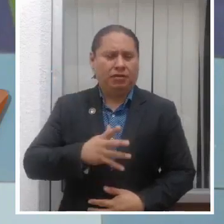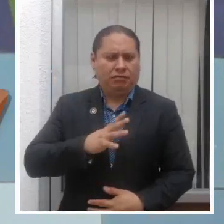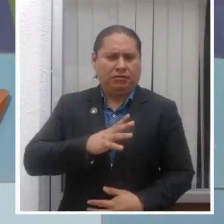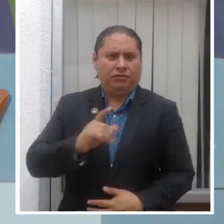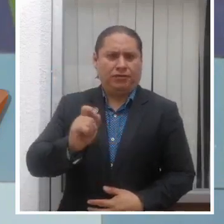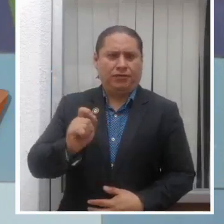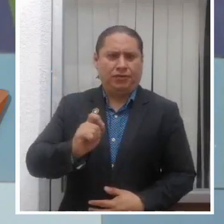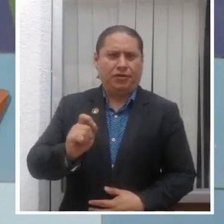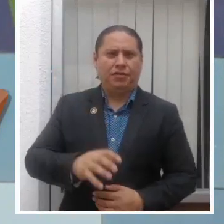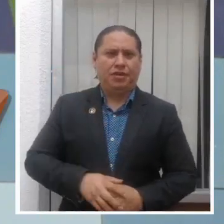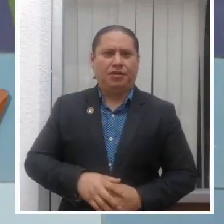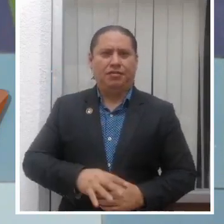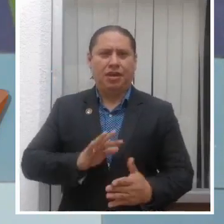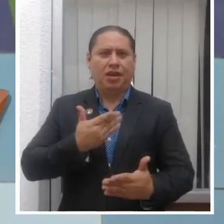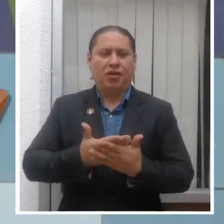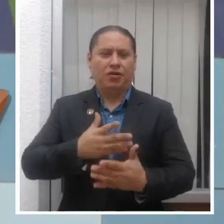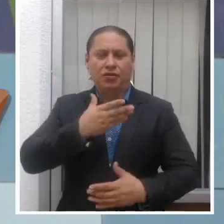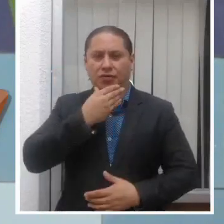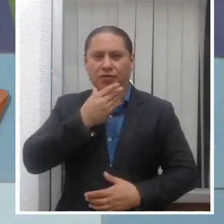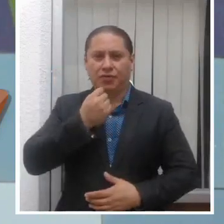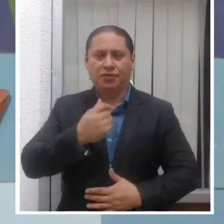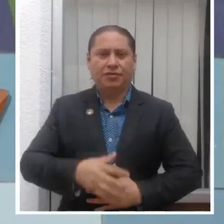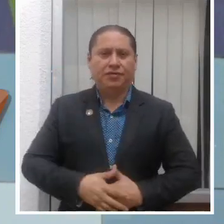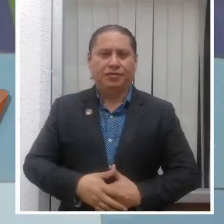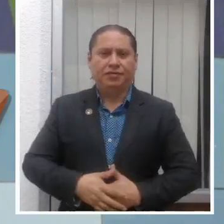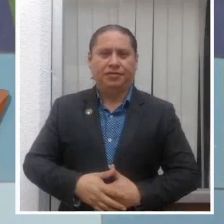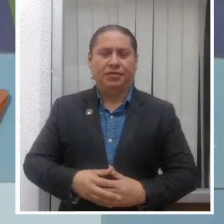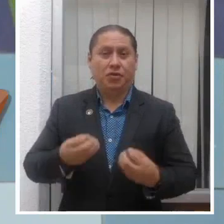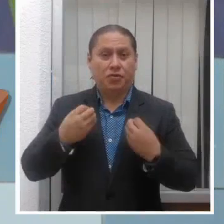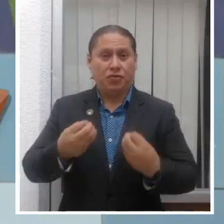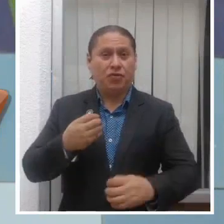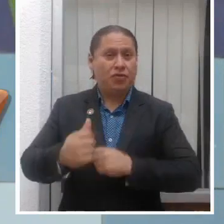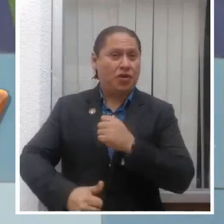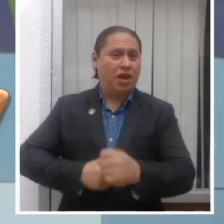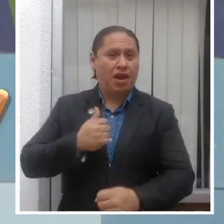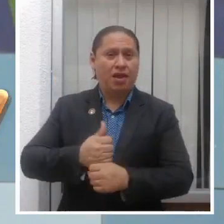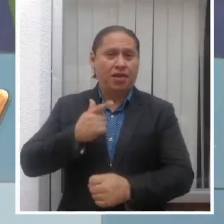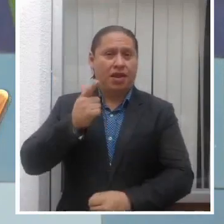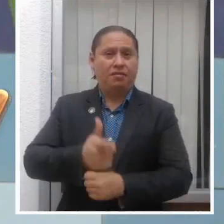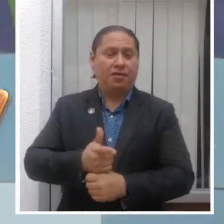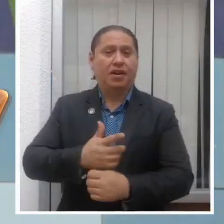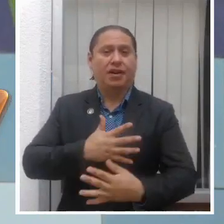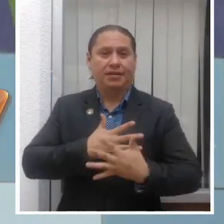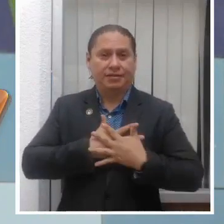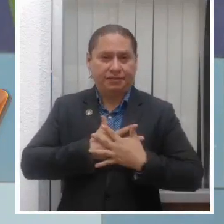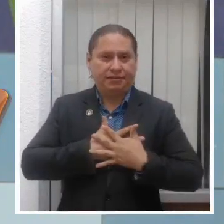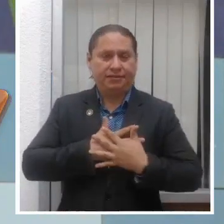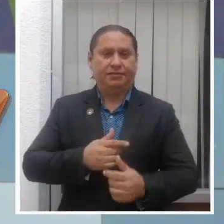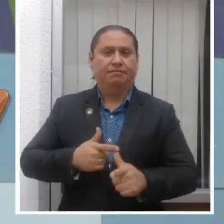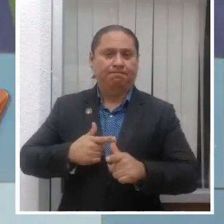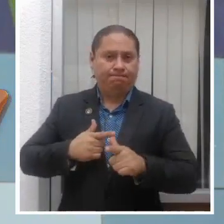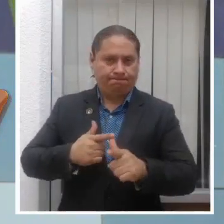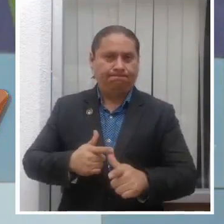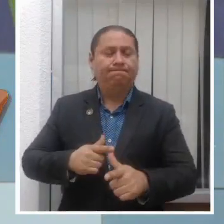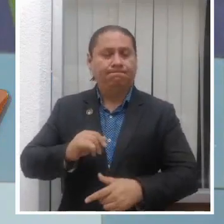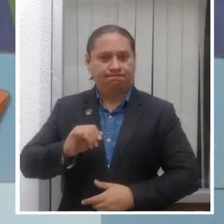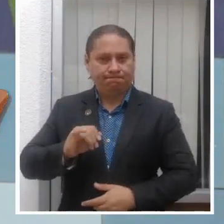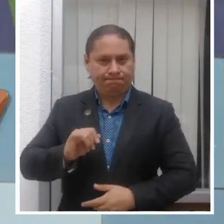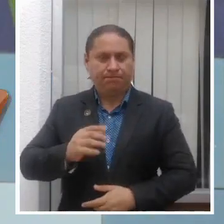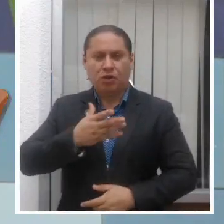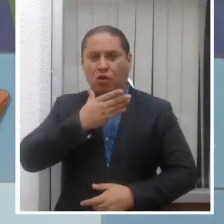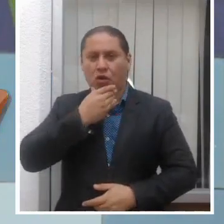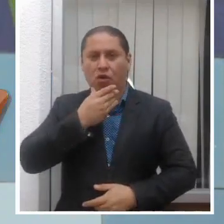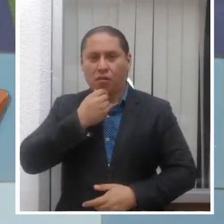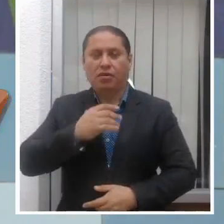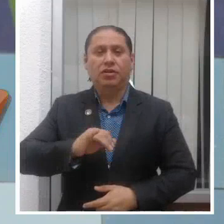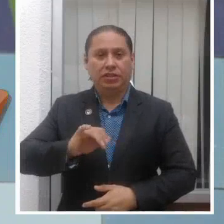en contra de los hombres. Después de muchos años descubrí el amor, y sí, hay hombres que también